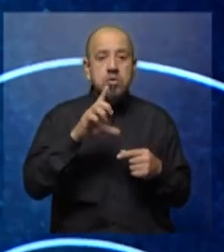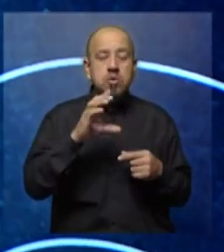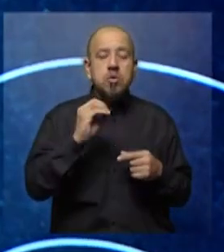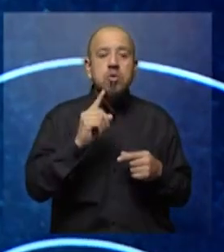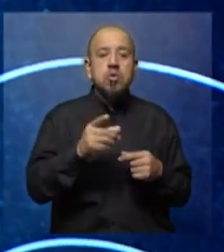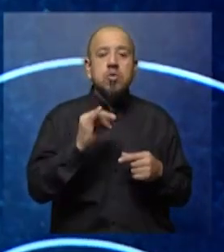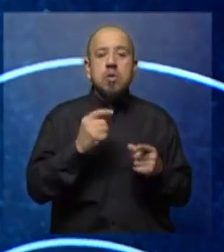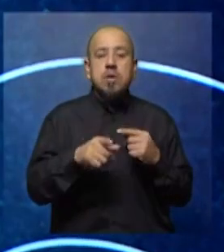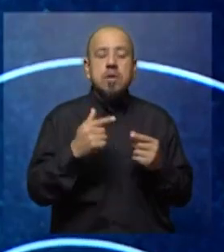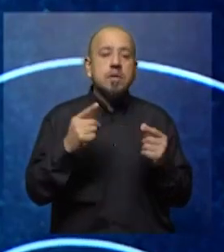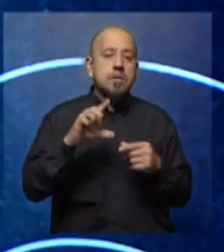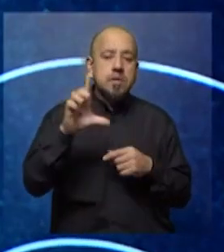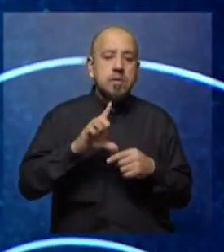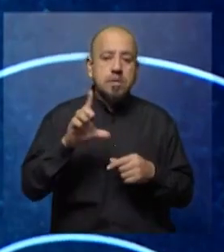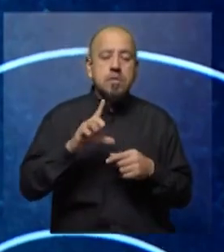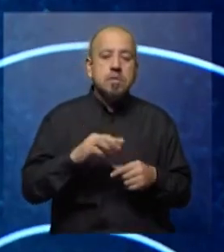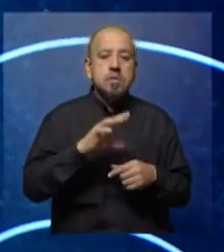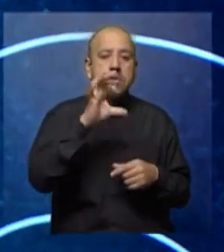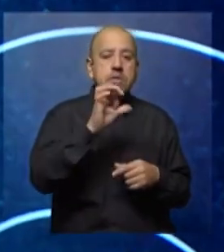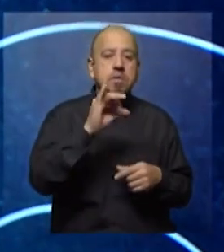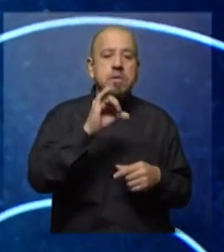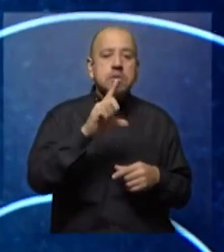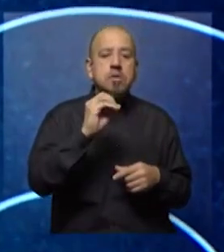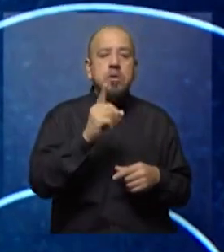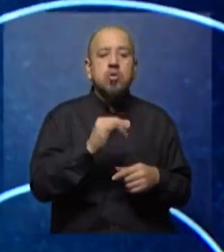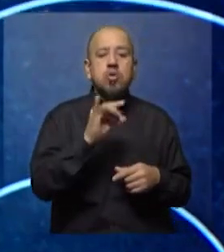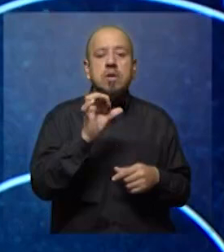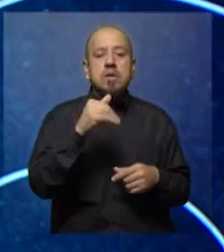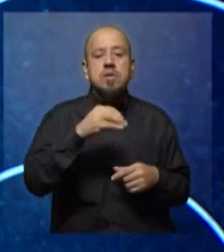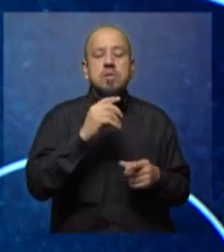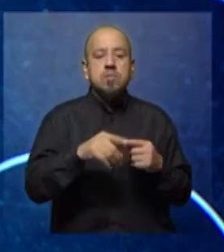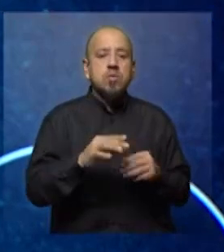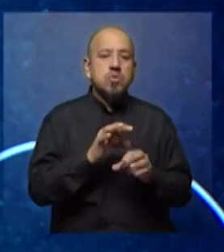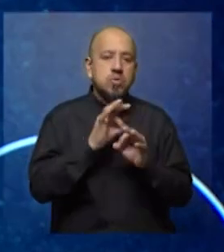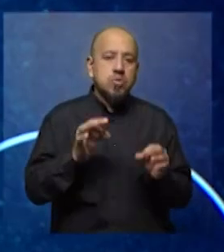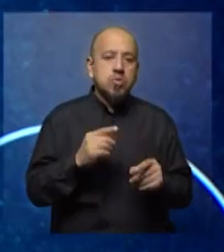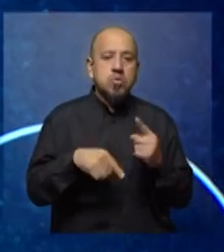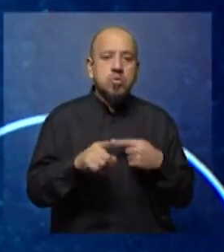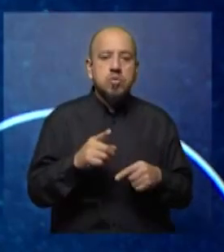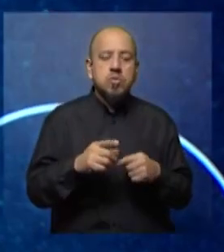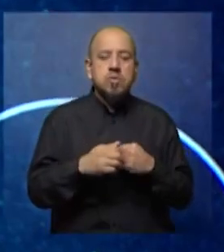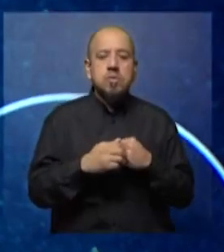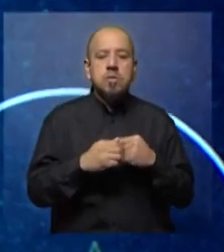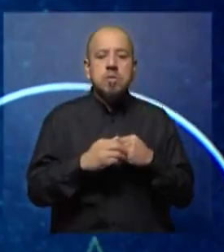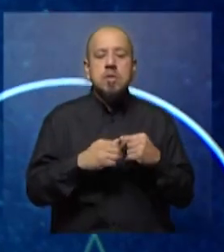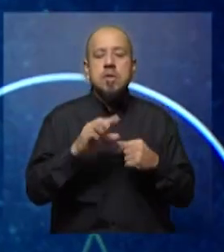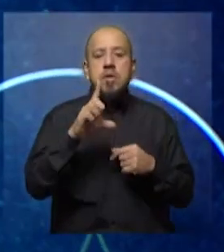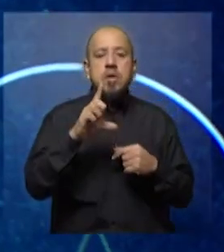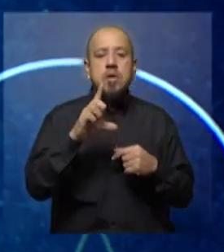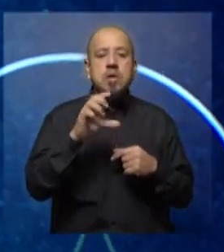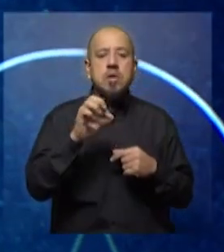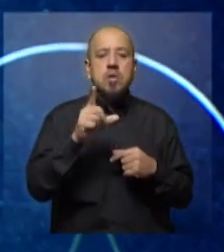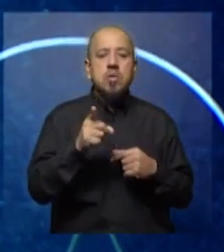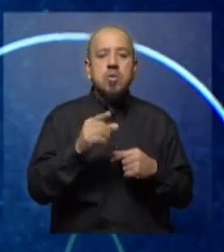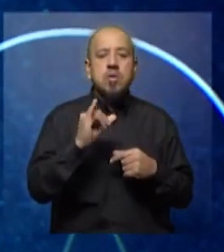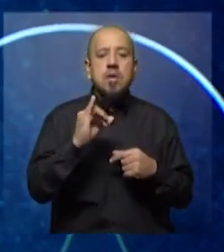que se estudia en el Liceo silogismos o fórmulas es decir una parte o una rama de la de la lógica pero no